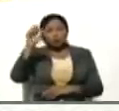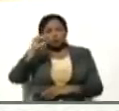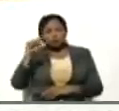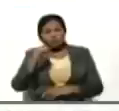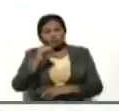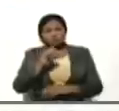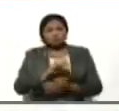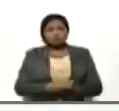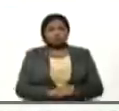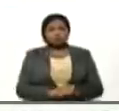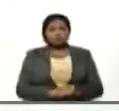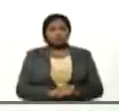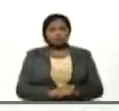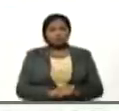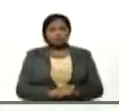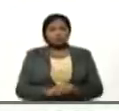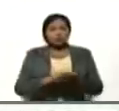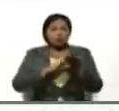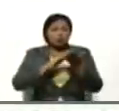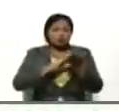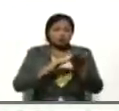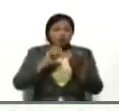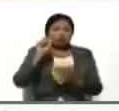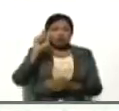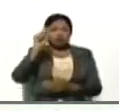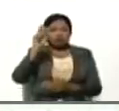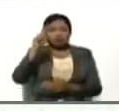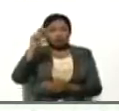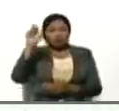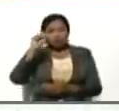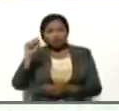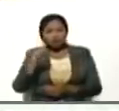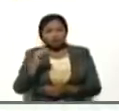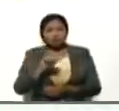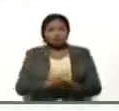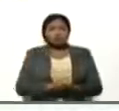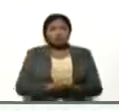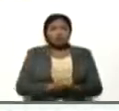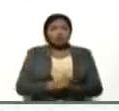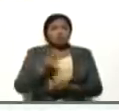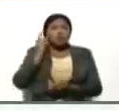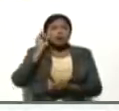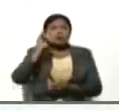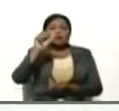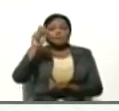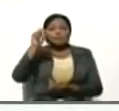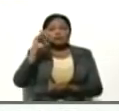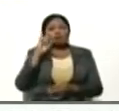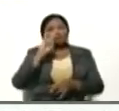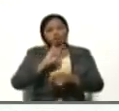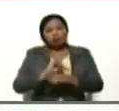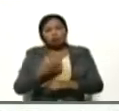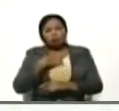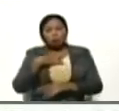Atures. Me corrigieron ayer y es Atures. Yamilé Mirabal.